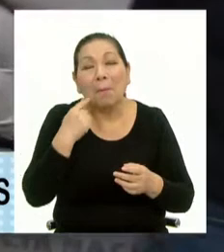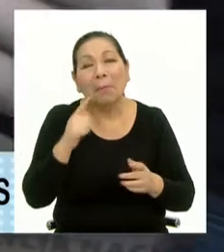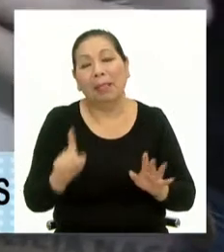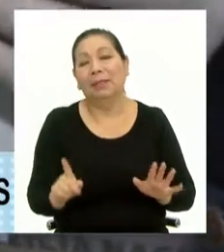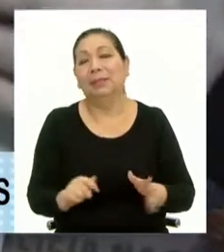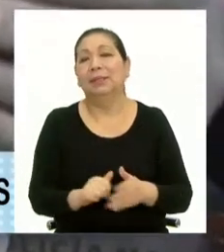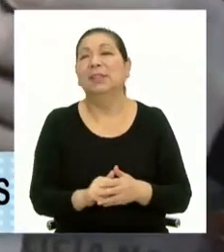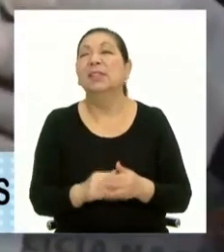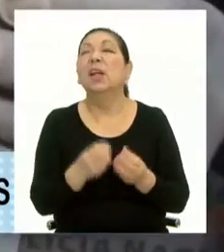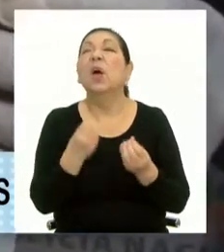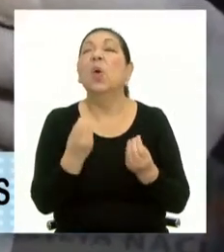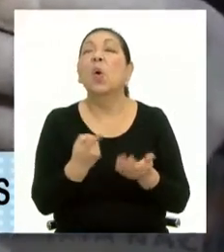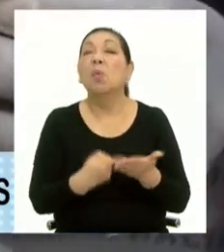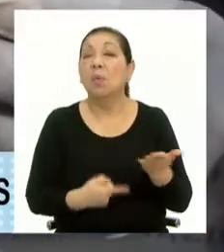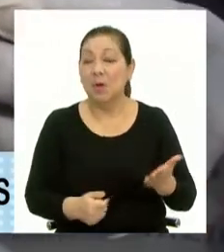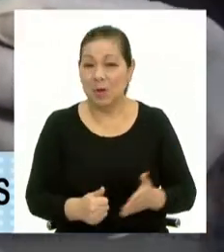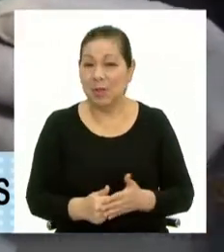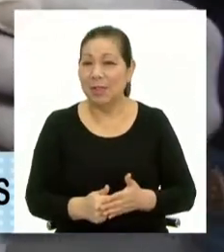¿no? ¿Dónde se